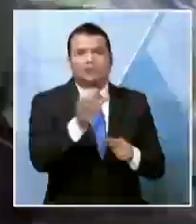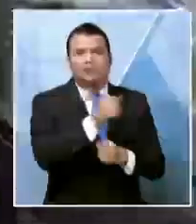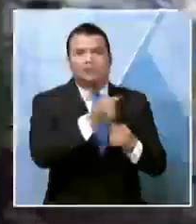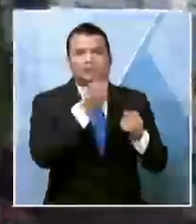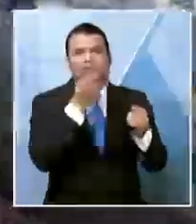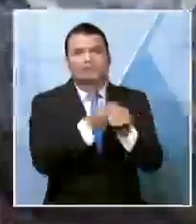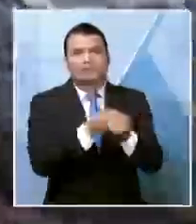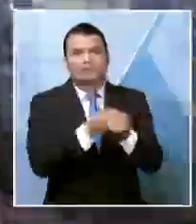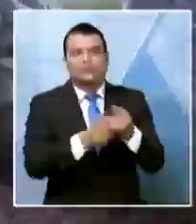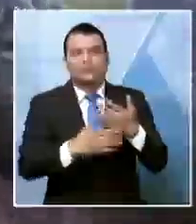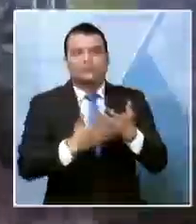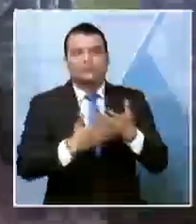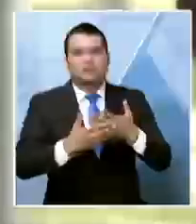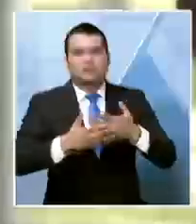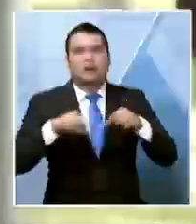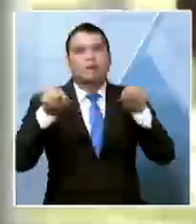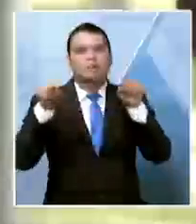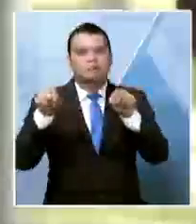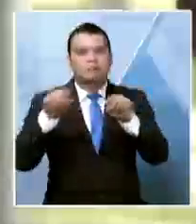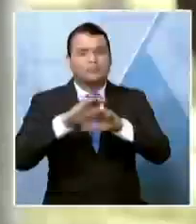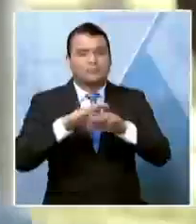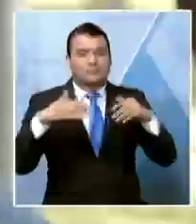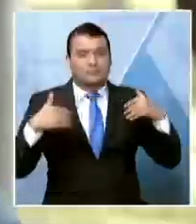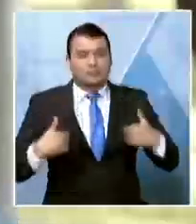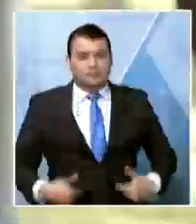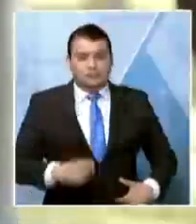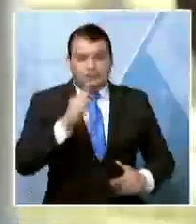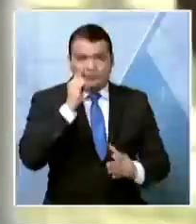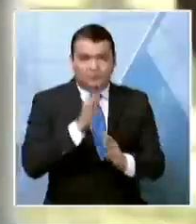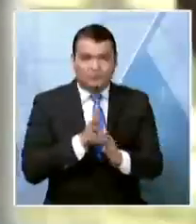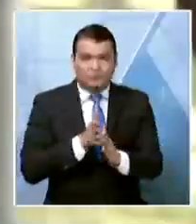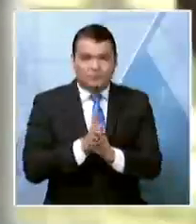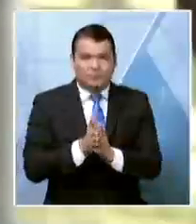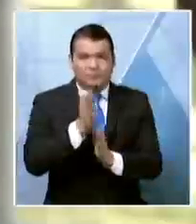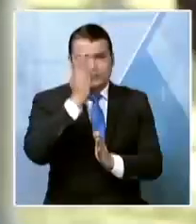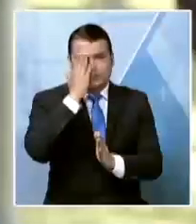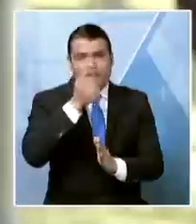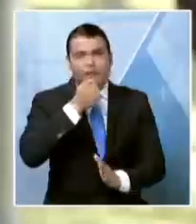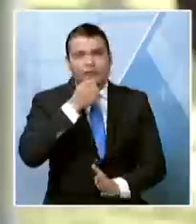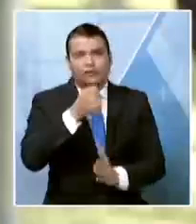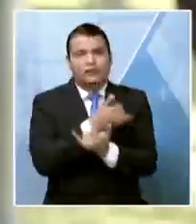ocupar este sector de Altos de Santa Elena. Yo me despido entonces desde aquí, desde el sur de la capital del